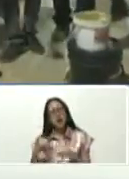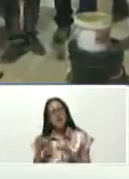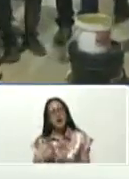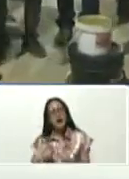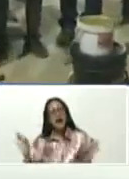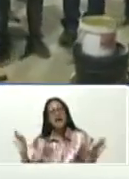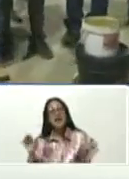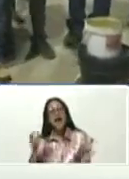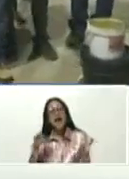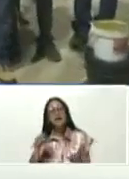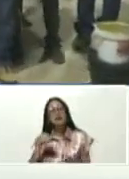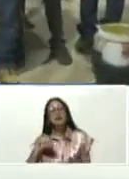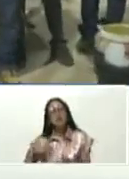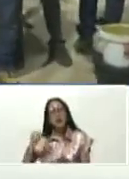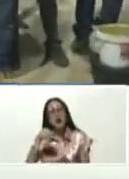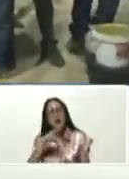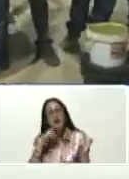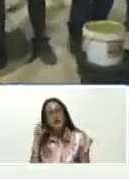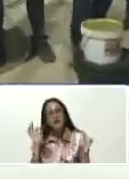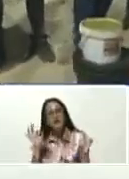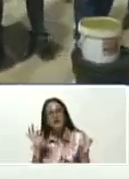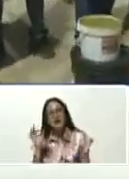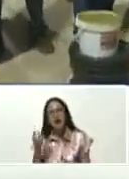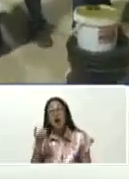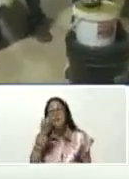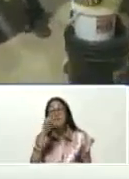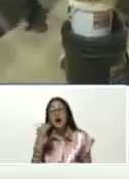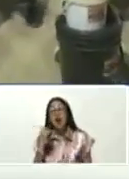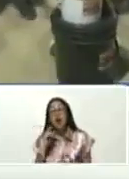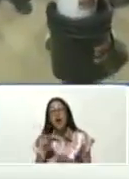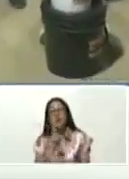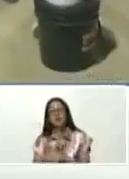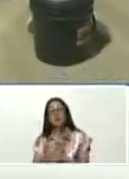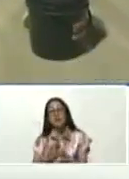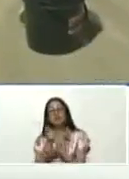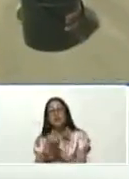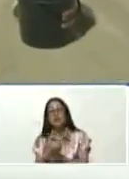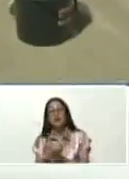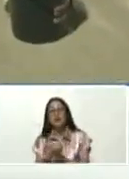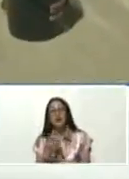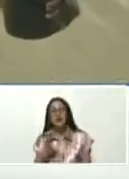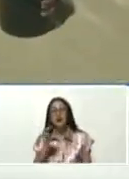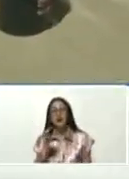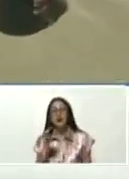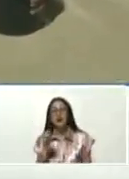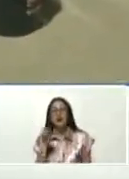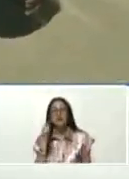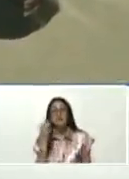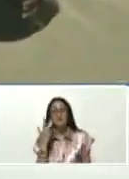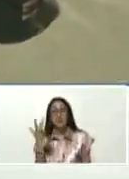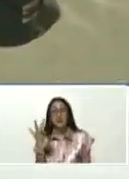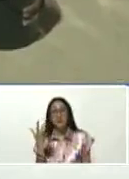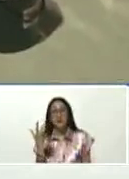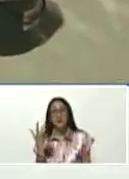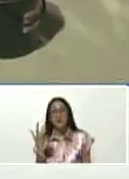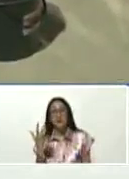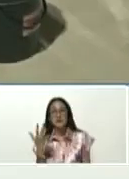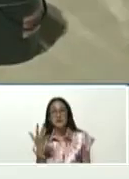es de mango. El mango que se nos perdía, ahora lo estamos utilizando como un producto de